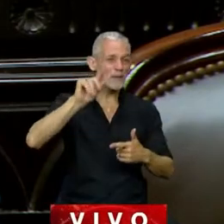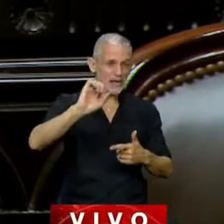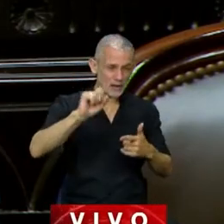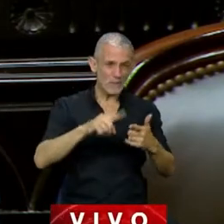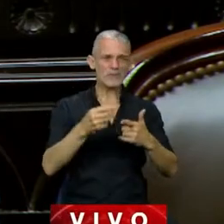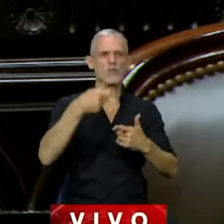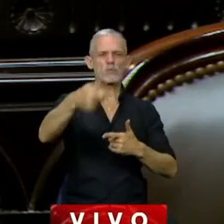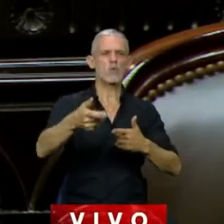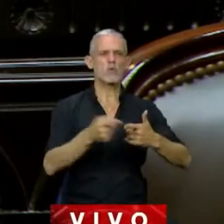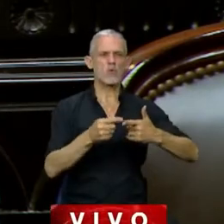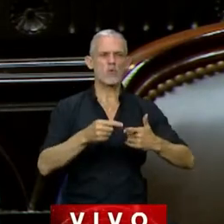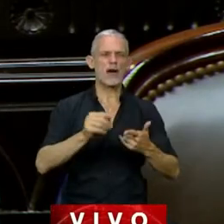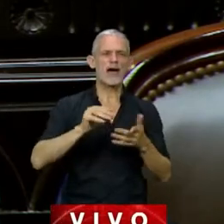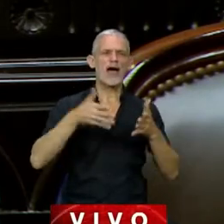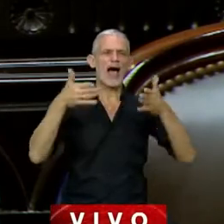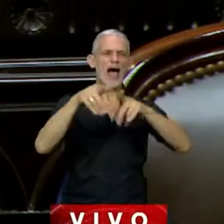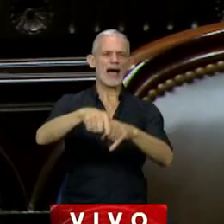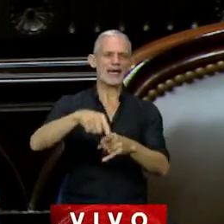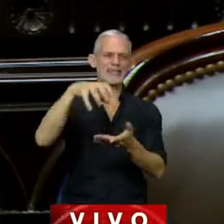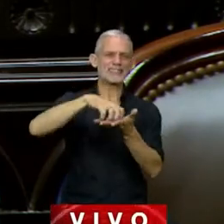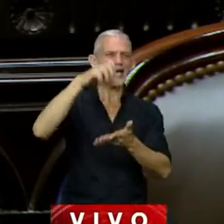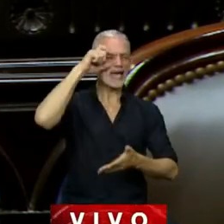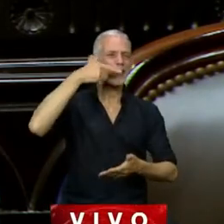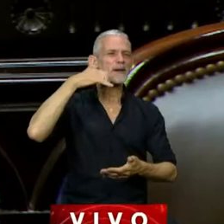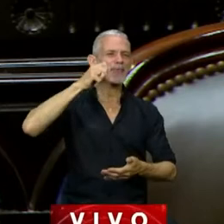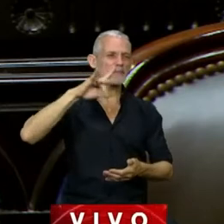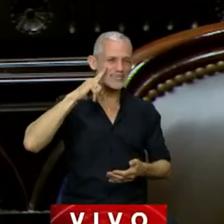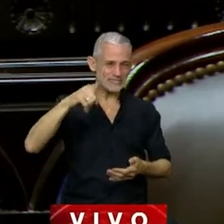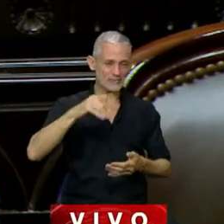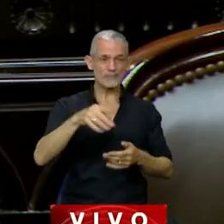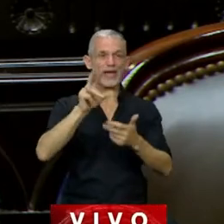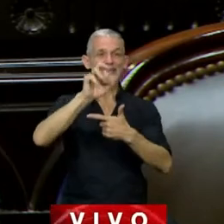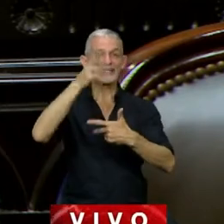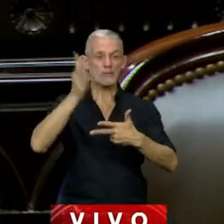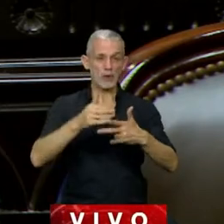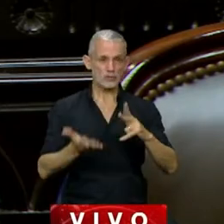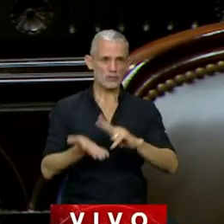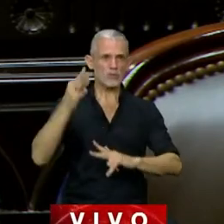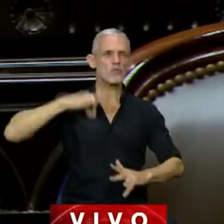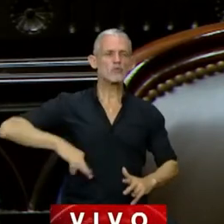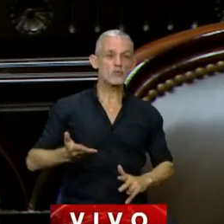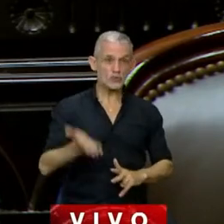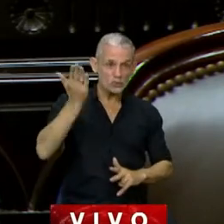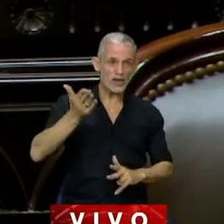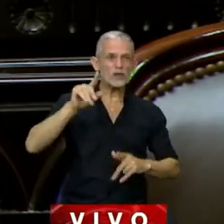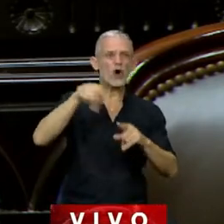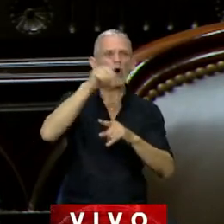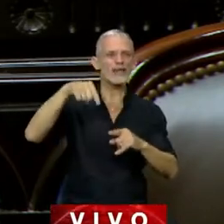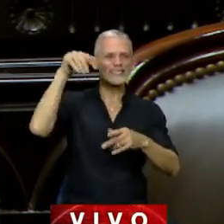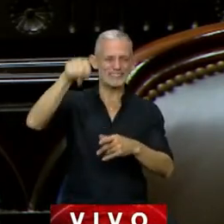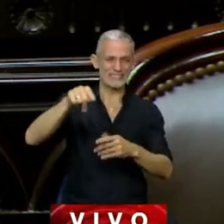proyectos financiados por la agencia I+D+I, 30% de la suba real de los salarios en el